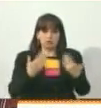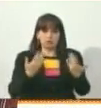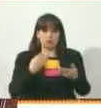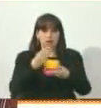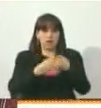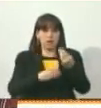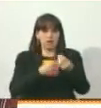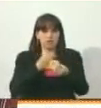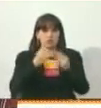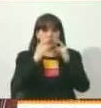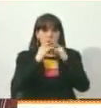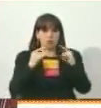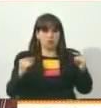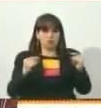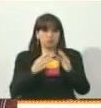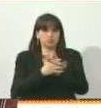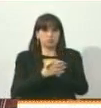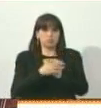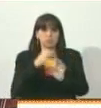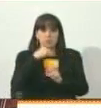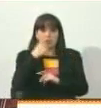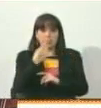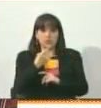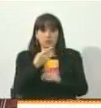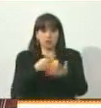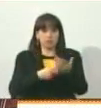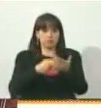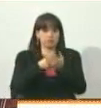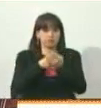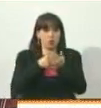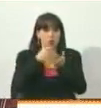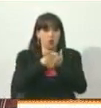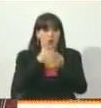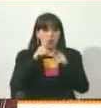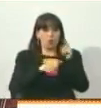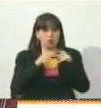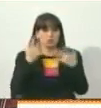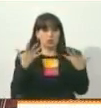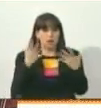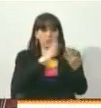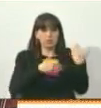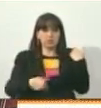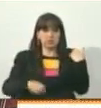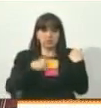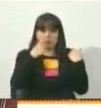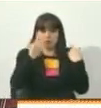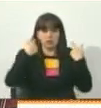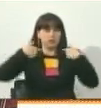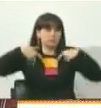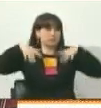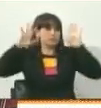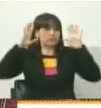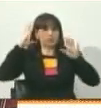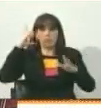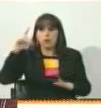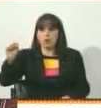conuco. Igual, ellos me dicen el financiamiento, yo se lo comentaba al presidente, y el presidente me dice, nah, ¿sí quién? Pues yo me voy de Venezuela.